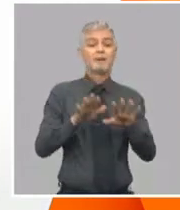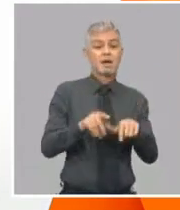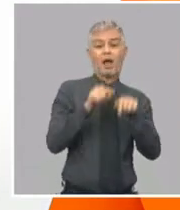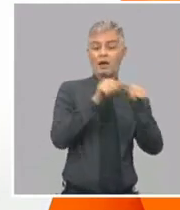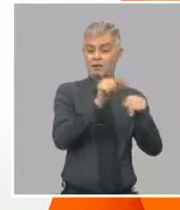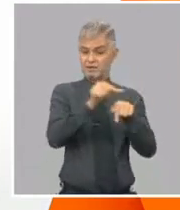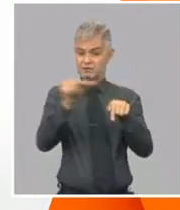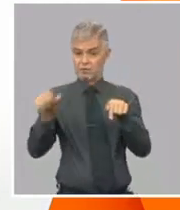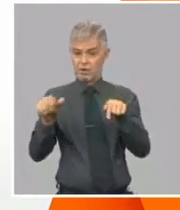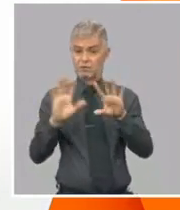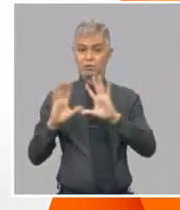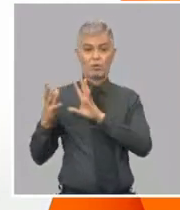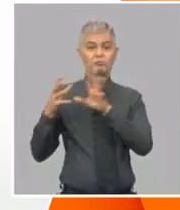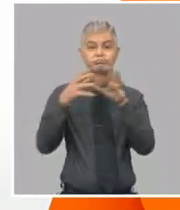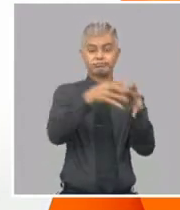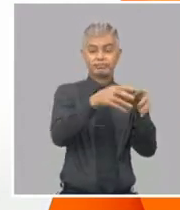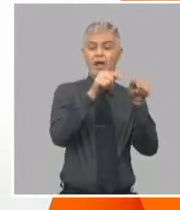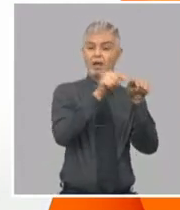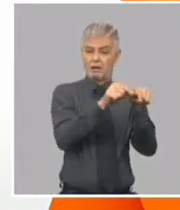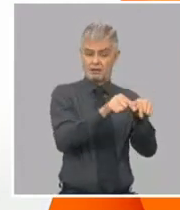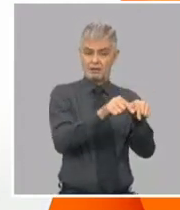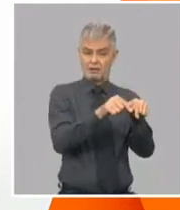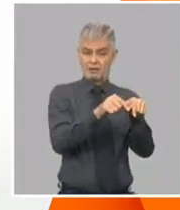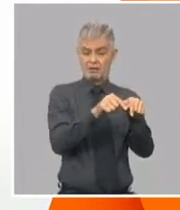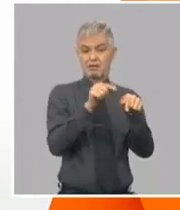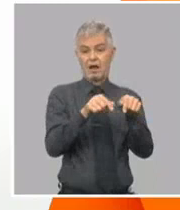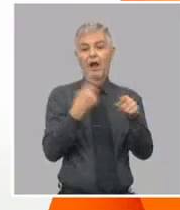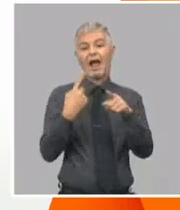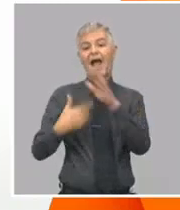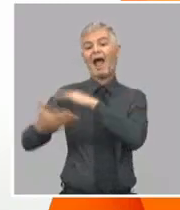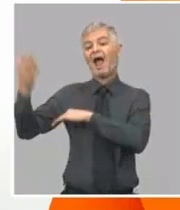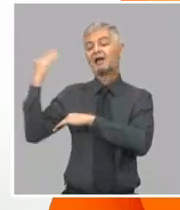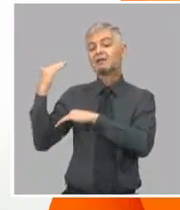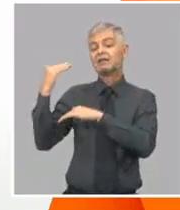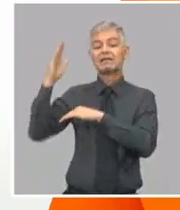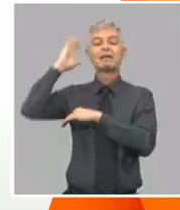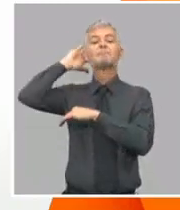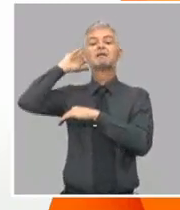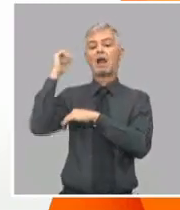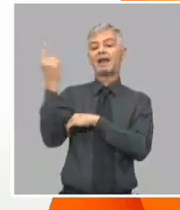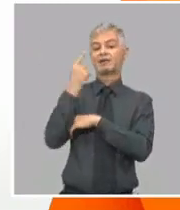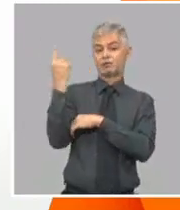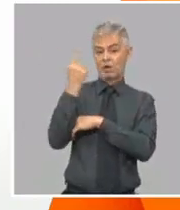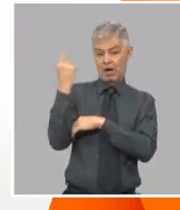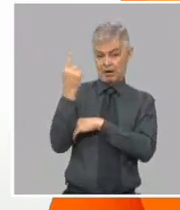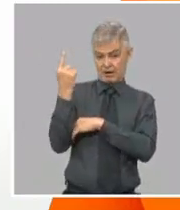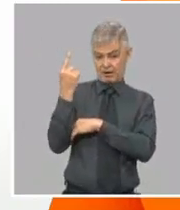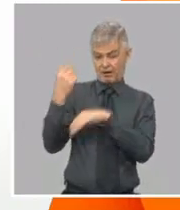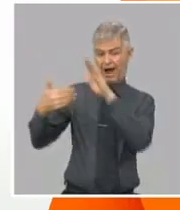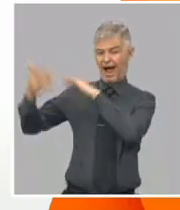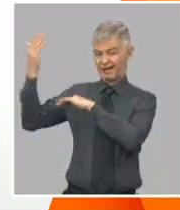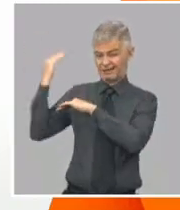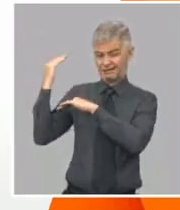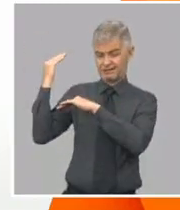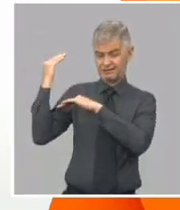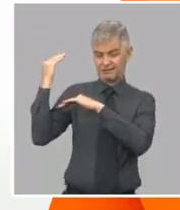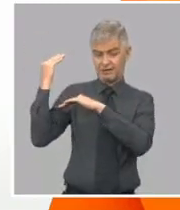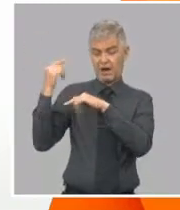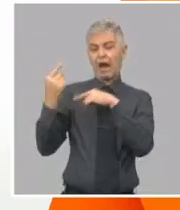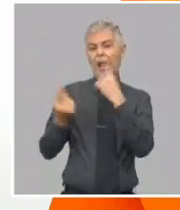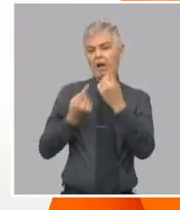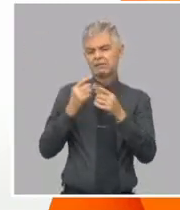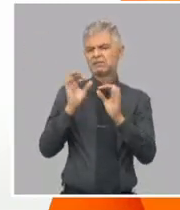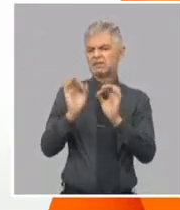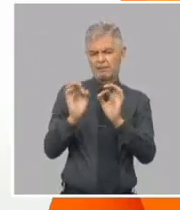si no tengo la lista espera que estaba en la terminal nacional pasa algunas listas de espera que estaban en la terminada ciudad porque